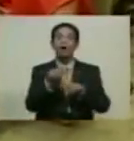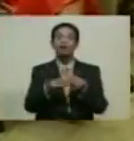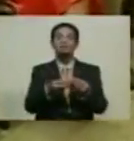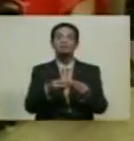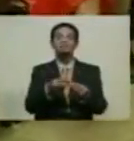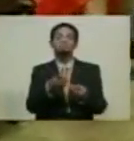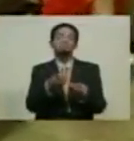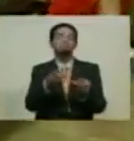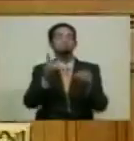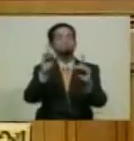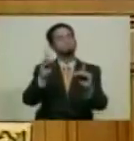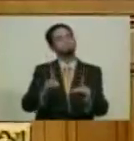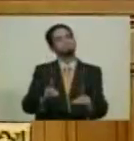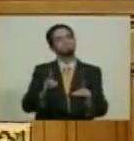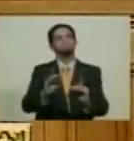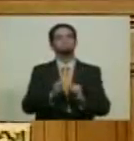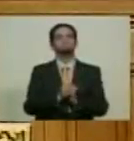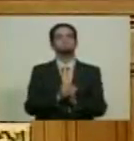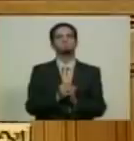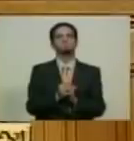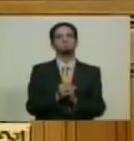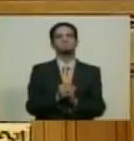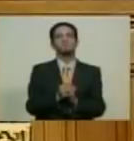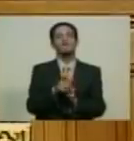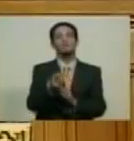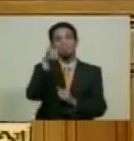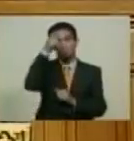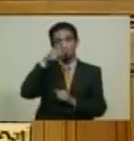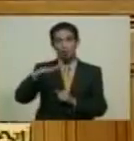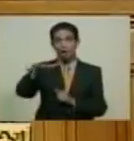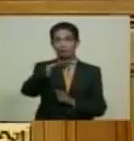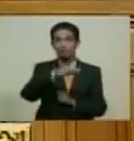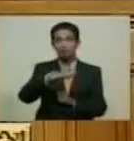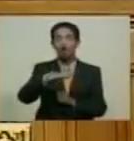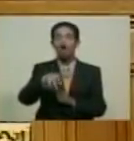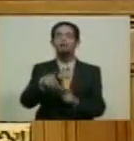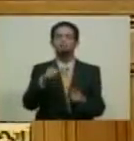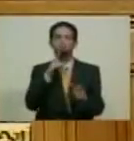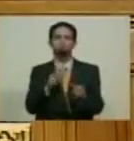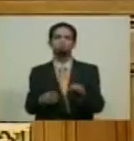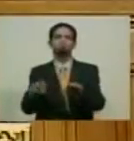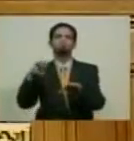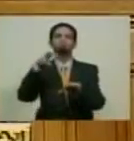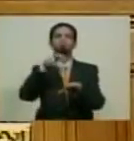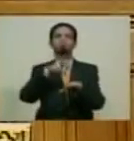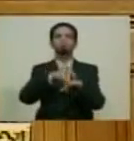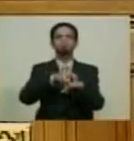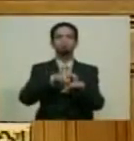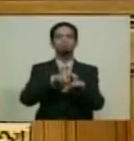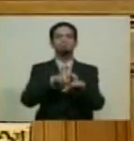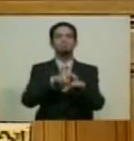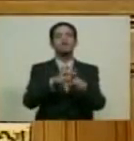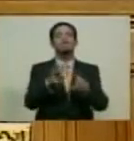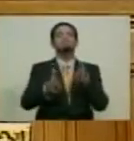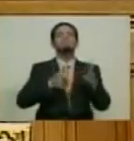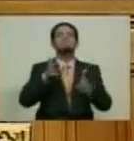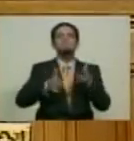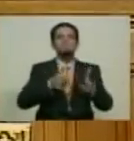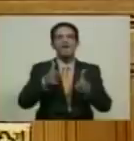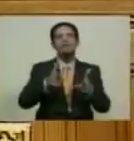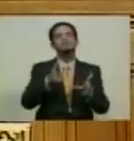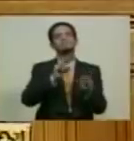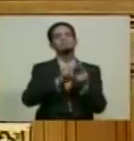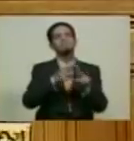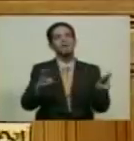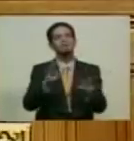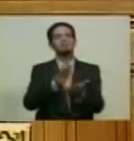tren, los va a dejar el tren, y este pueblo se va a montar en el tren de la paz y de la tranquilidad. Los